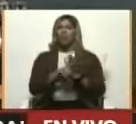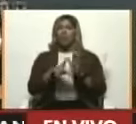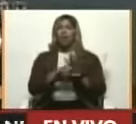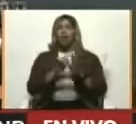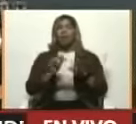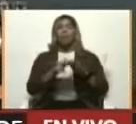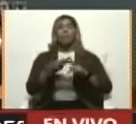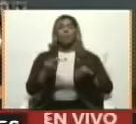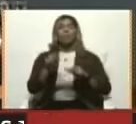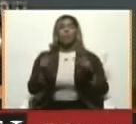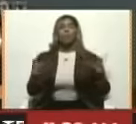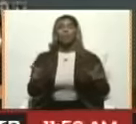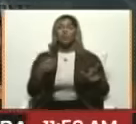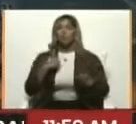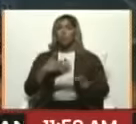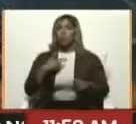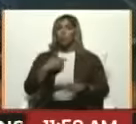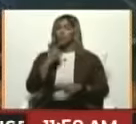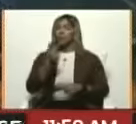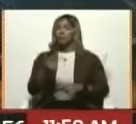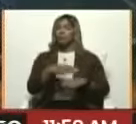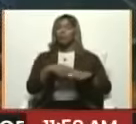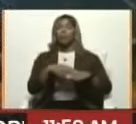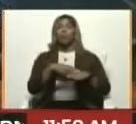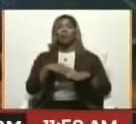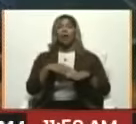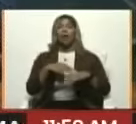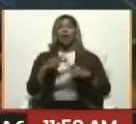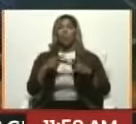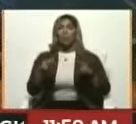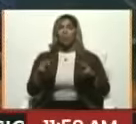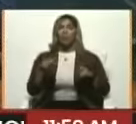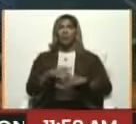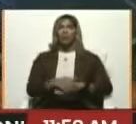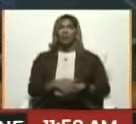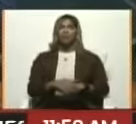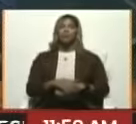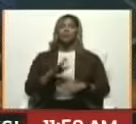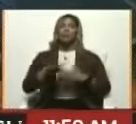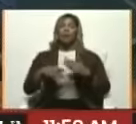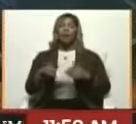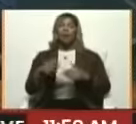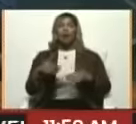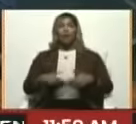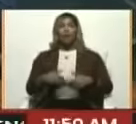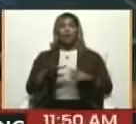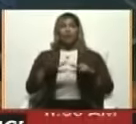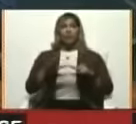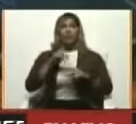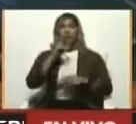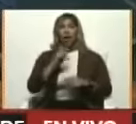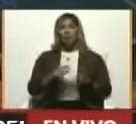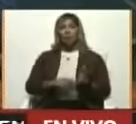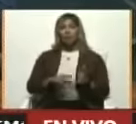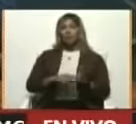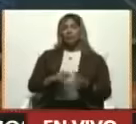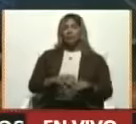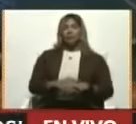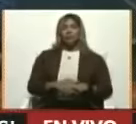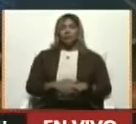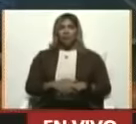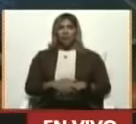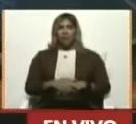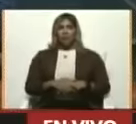Puedo decir que el Ministerio Público, a través de este esfuerzo en estos 7 años consecutivos,